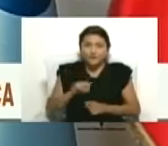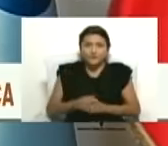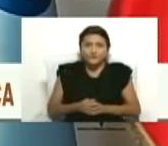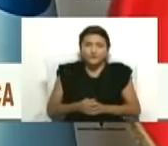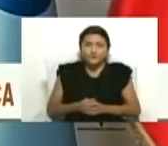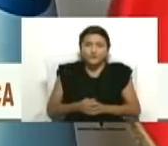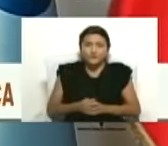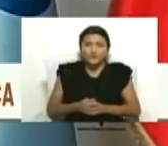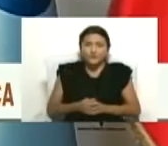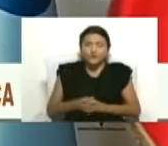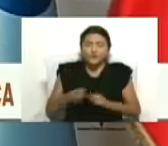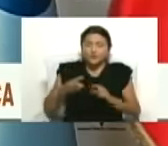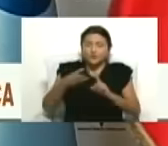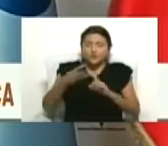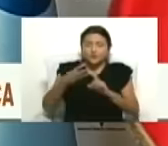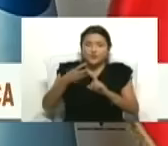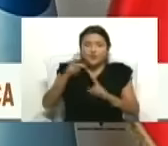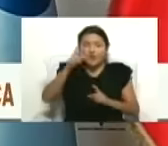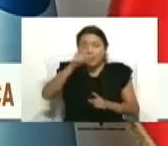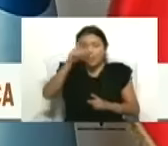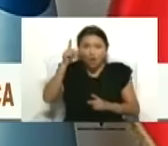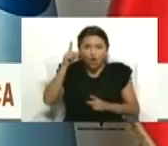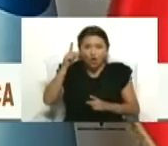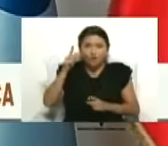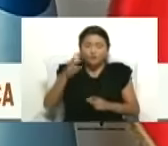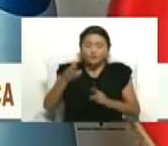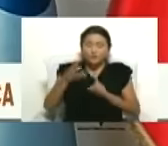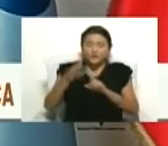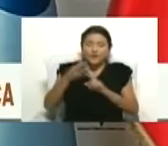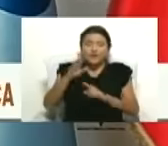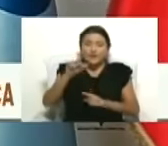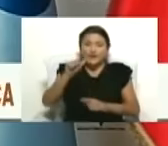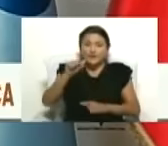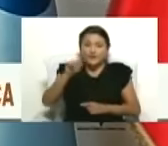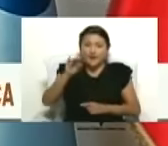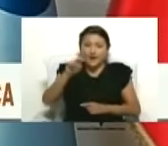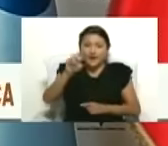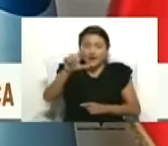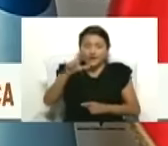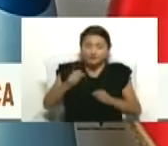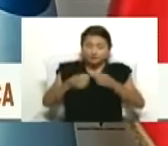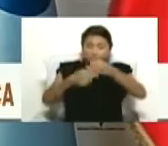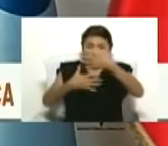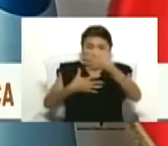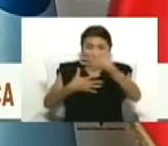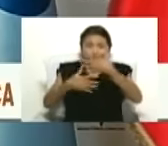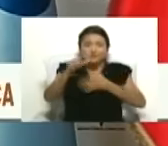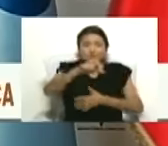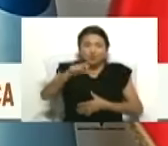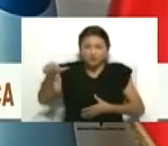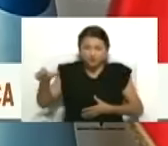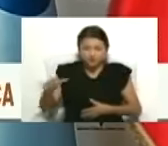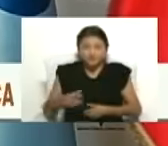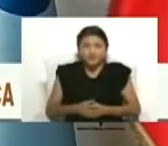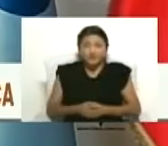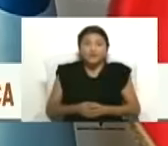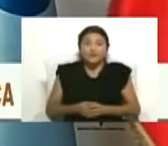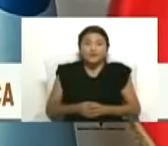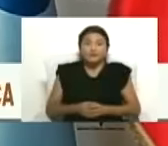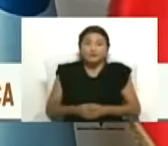Yandon Wright, Leopoldo López y Rafael Ramírez. Y operadores dentro del